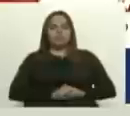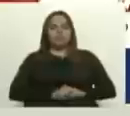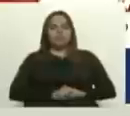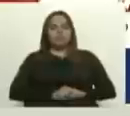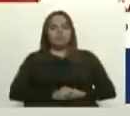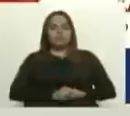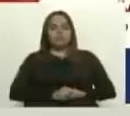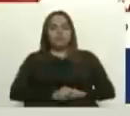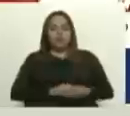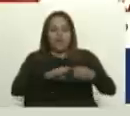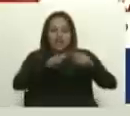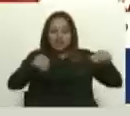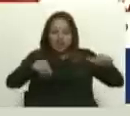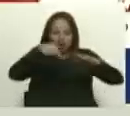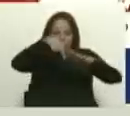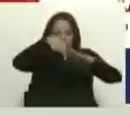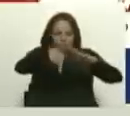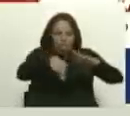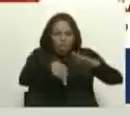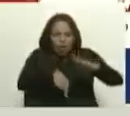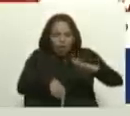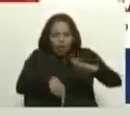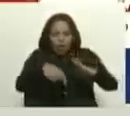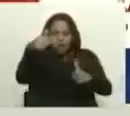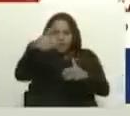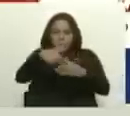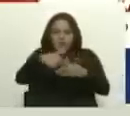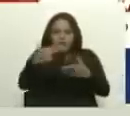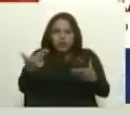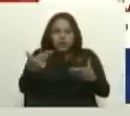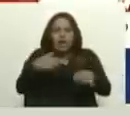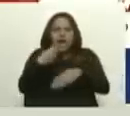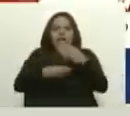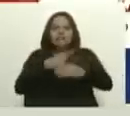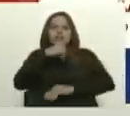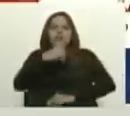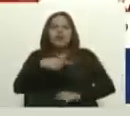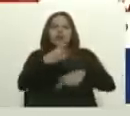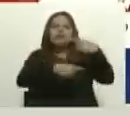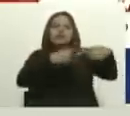el subsuelo para sacar petróleo con una consecuencia terrible.